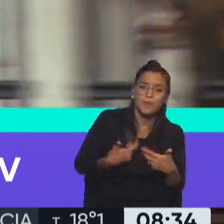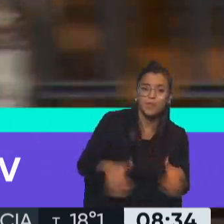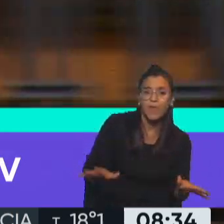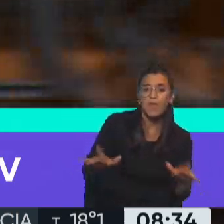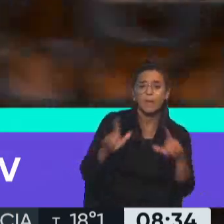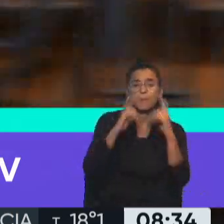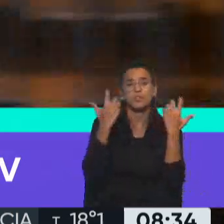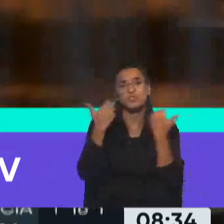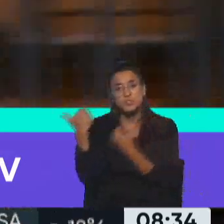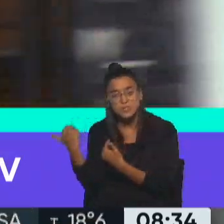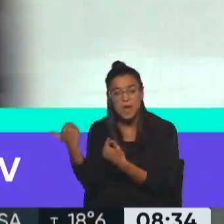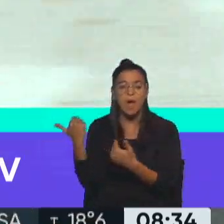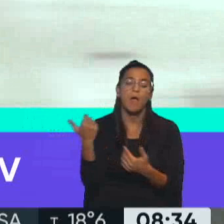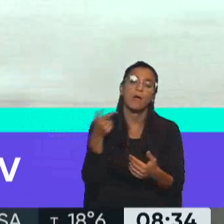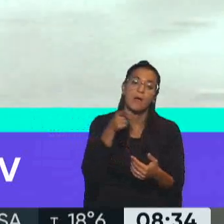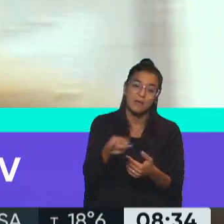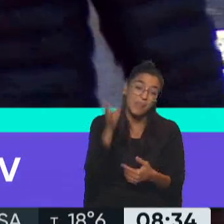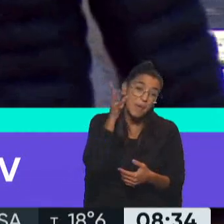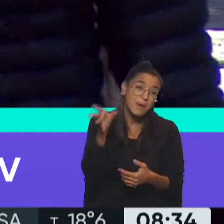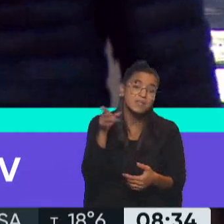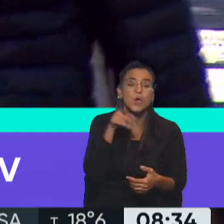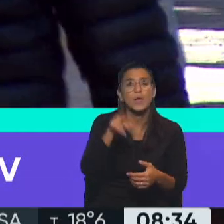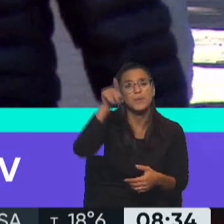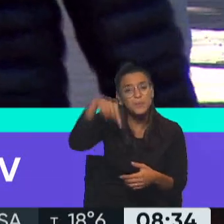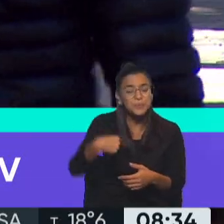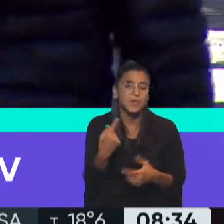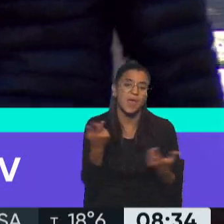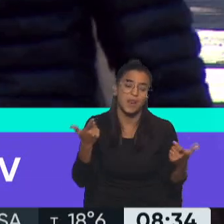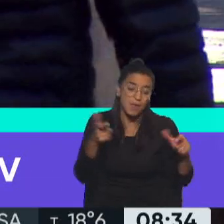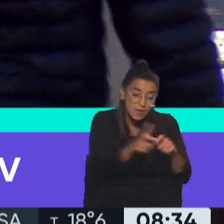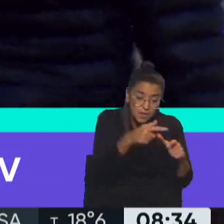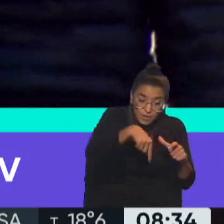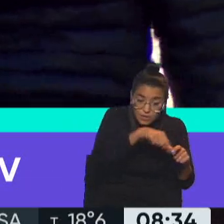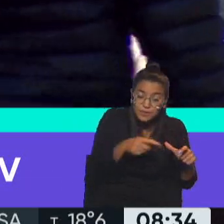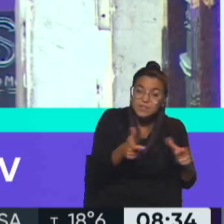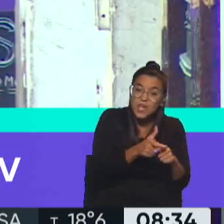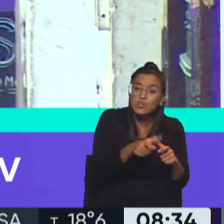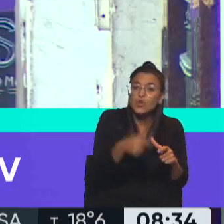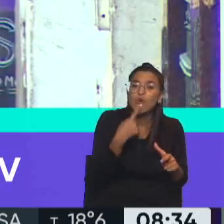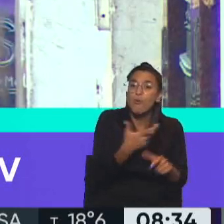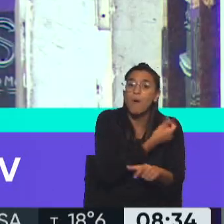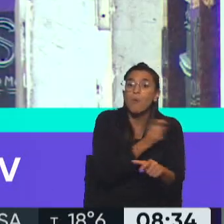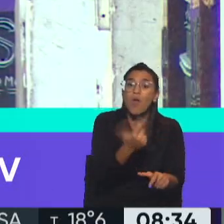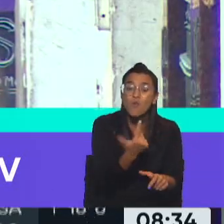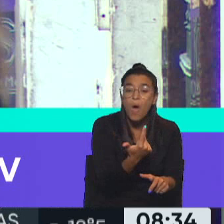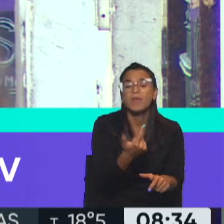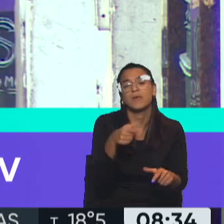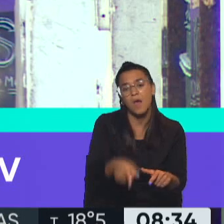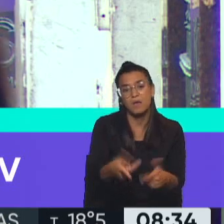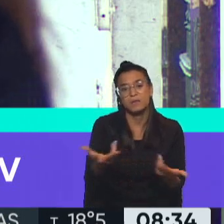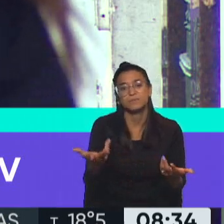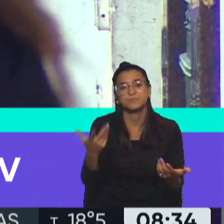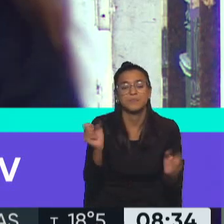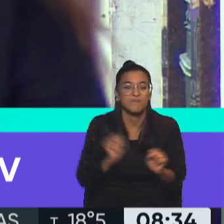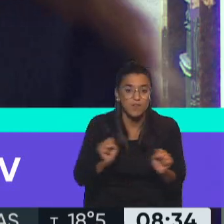de protección, quizás un poco en demasía, y un sector pequeño pero significativo que no se ha vacunado, en la medida que comiencen